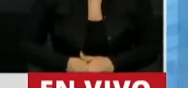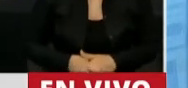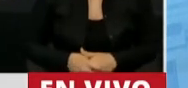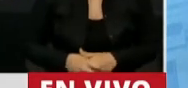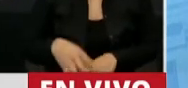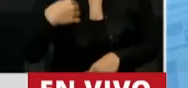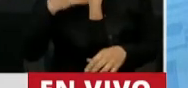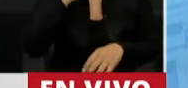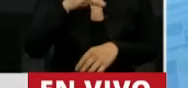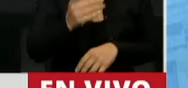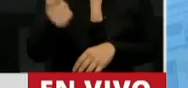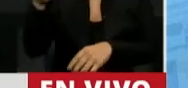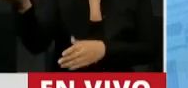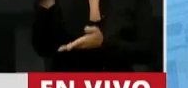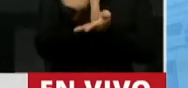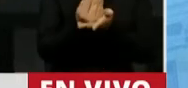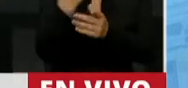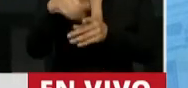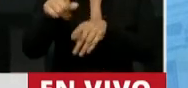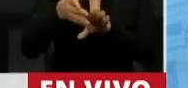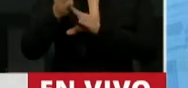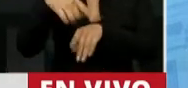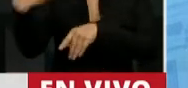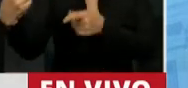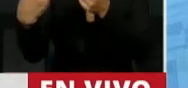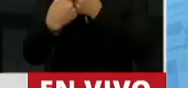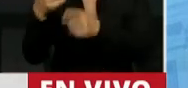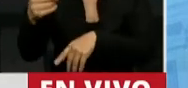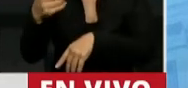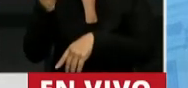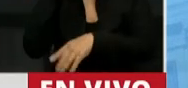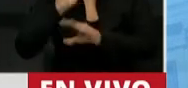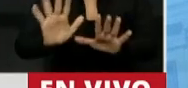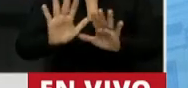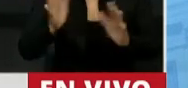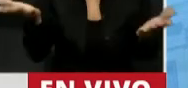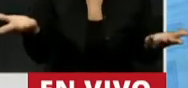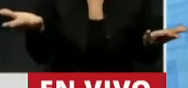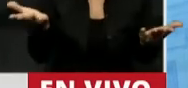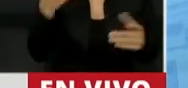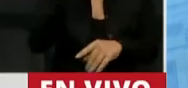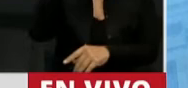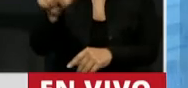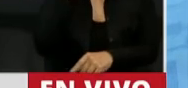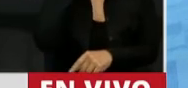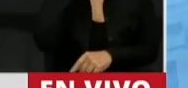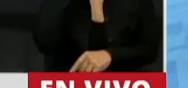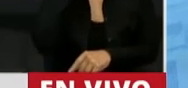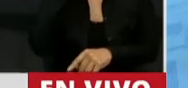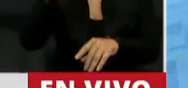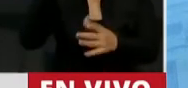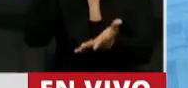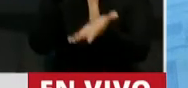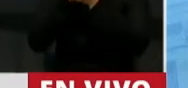ficharlo, pero se fue a las filas de nuestro rival de todos los tiempos. Estaba escrito y así fue. Pero Maradona no trascendió con